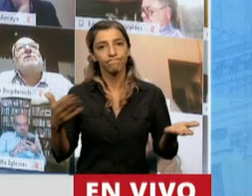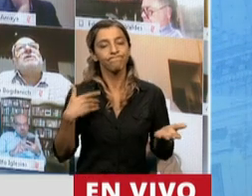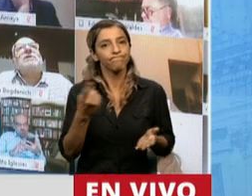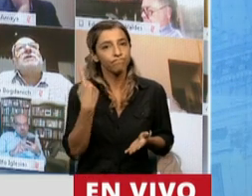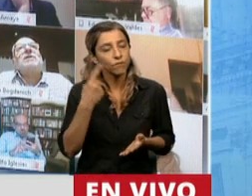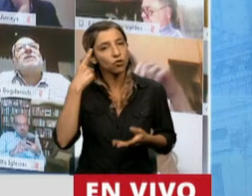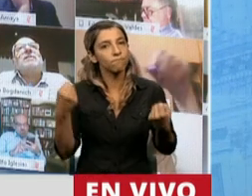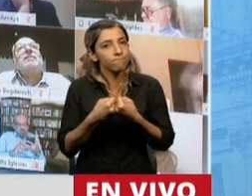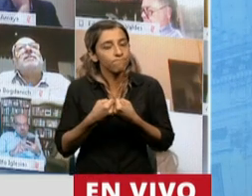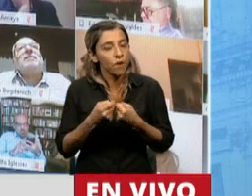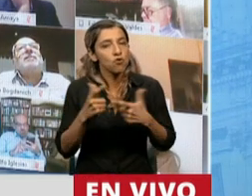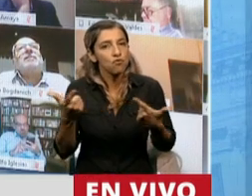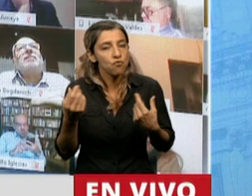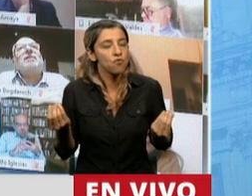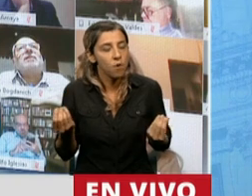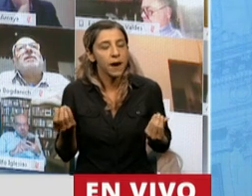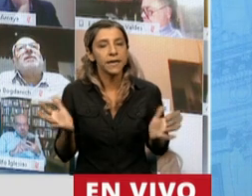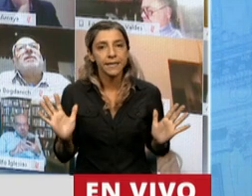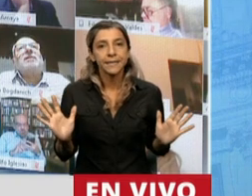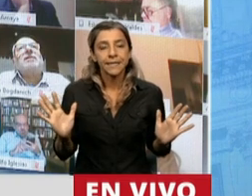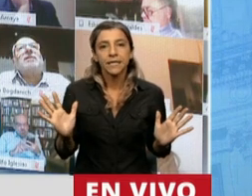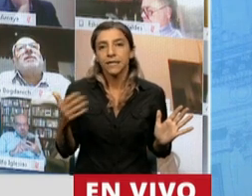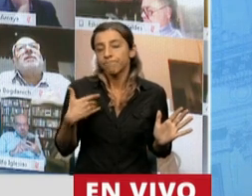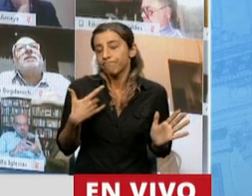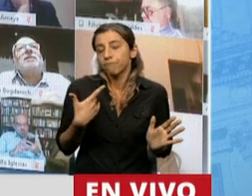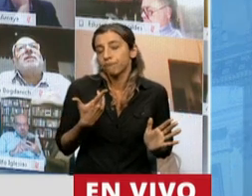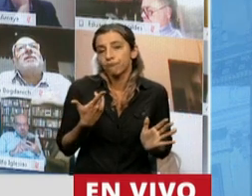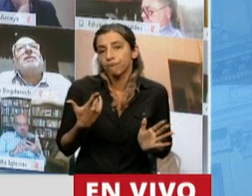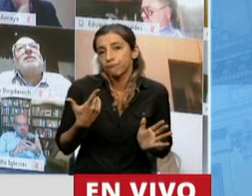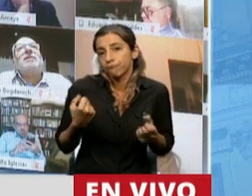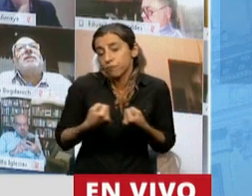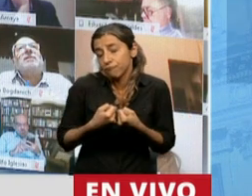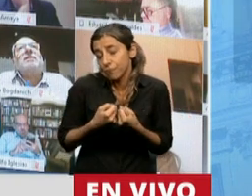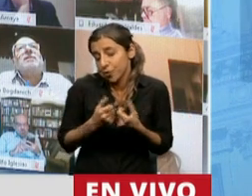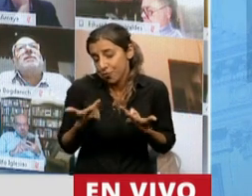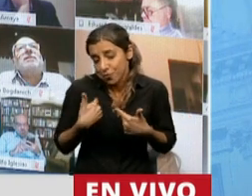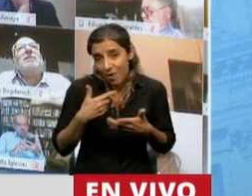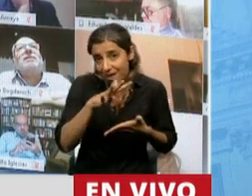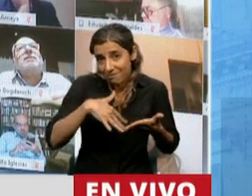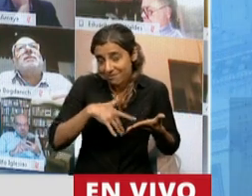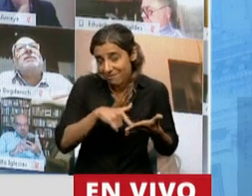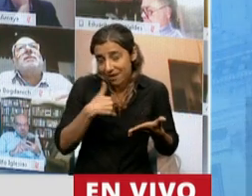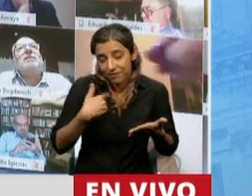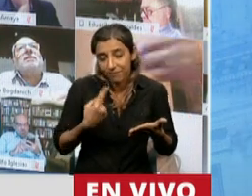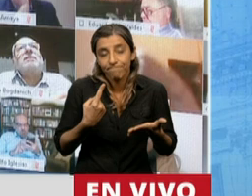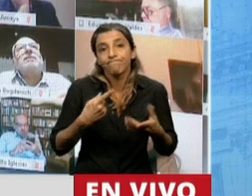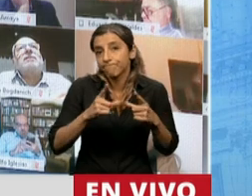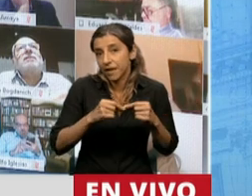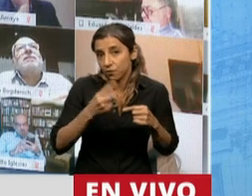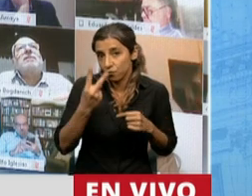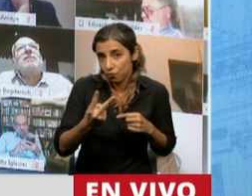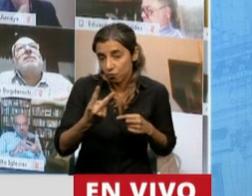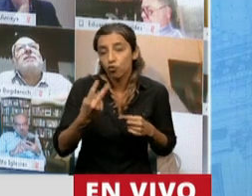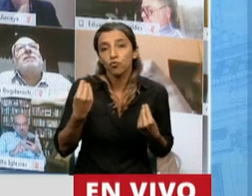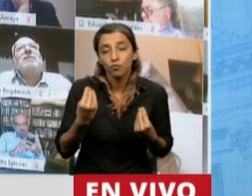disidencia o la no la no aprobación digamos del texto sugerido está en el artículo segundo cuando